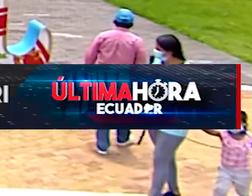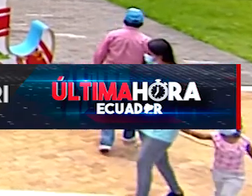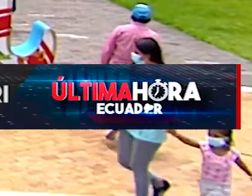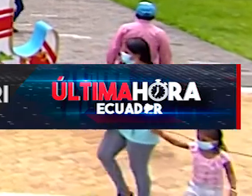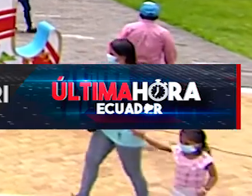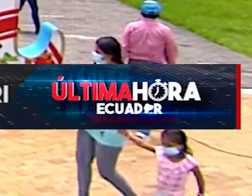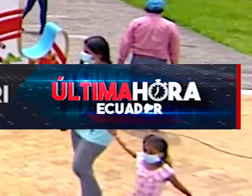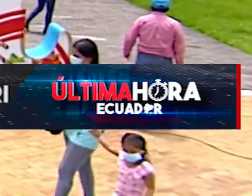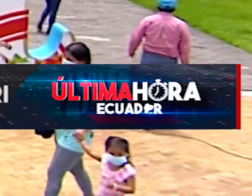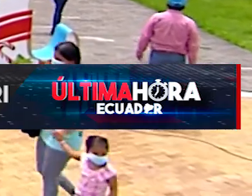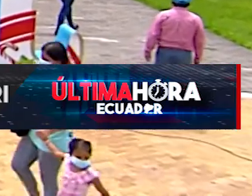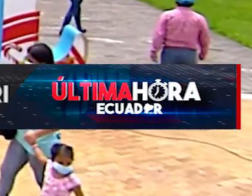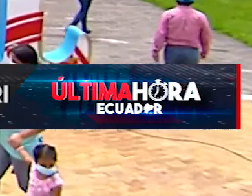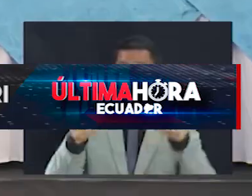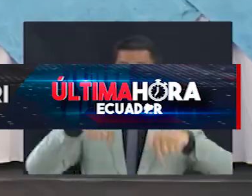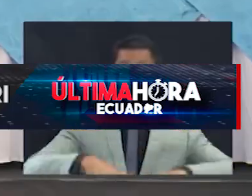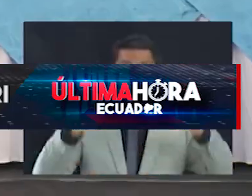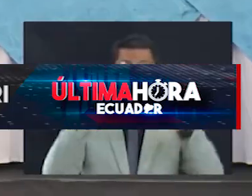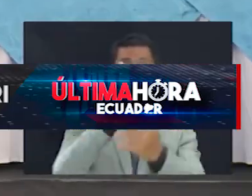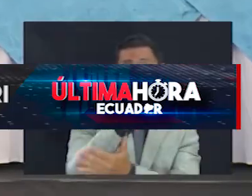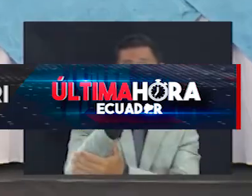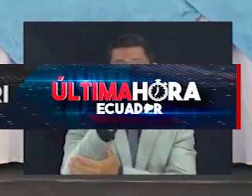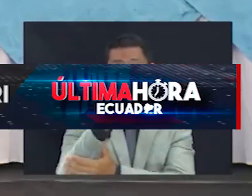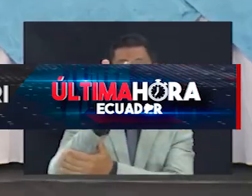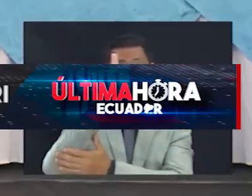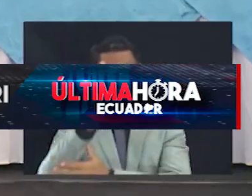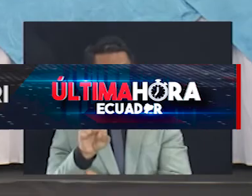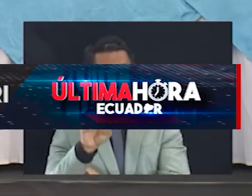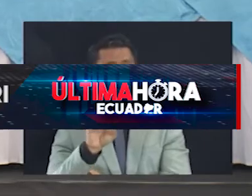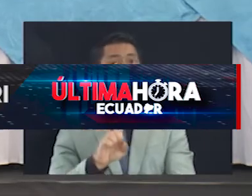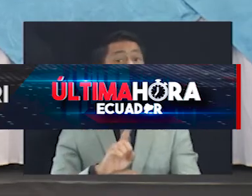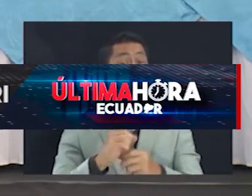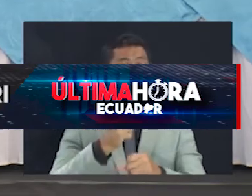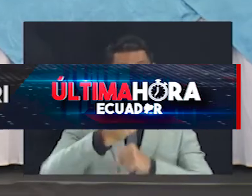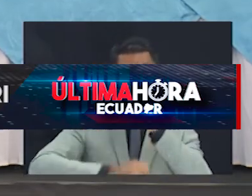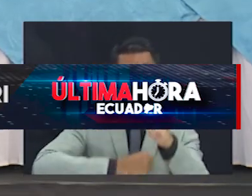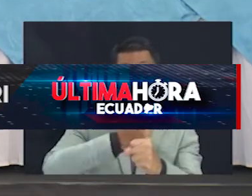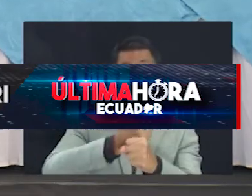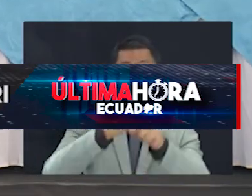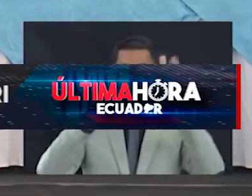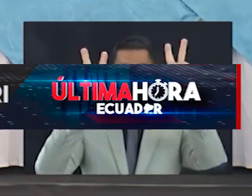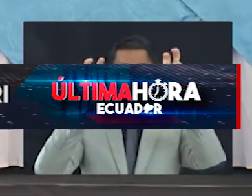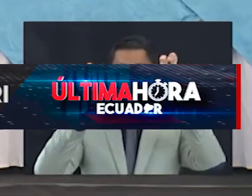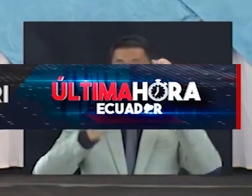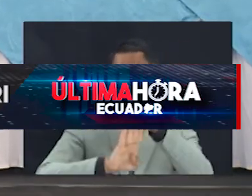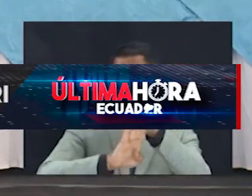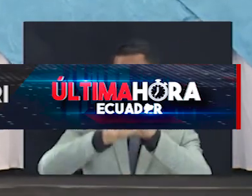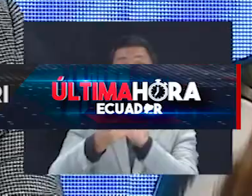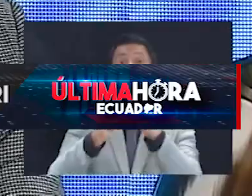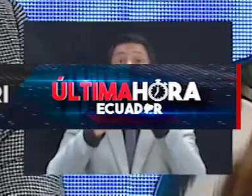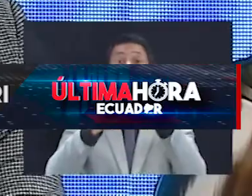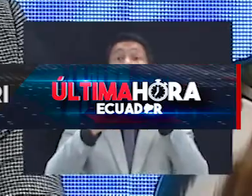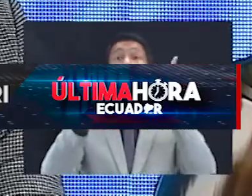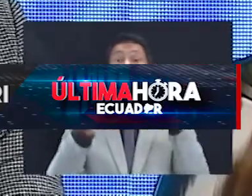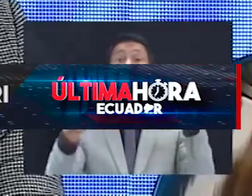En la Plaza Rodolfo Vaquerizo, en el Malecón del Salado, la alcaldesa de Guayaquil, Cintia Viteri, esta tarde realizó la rendición